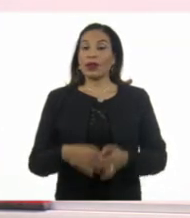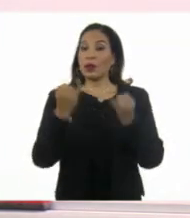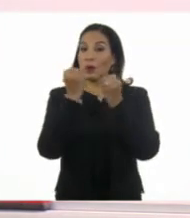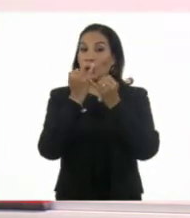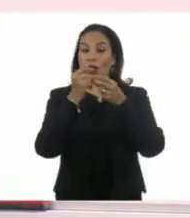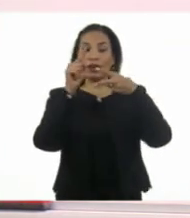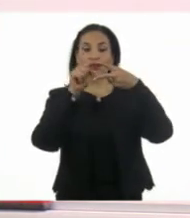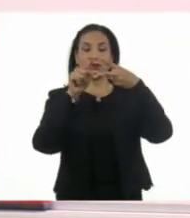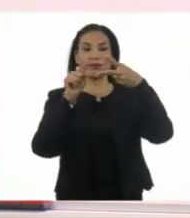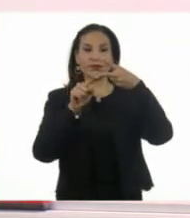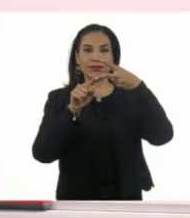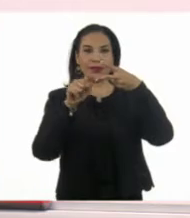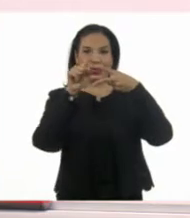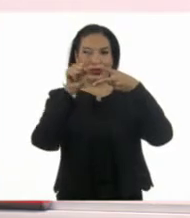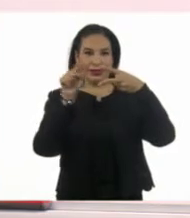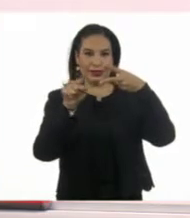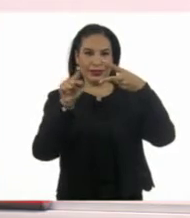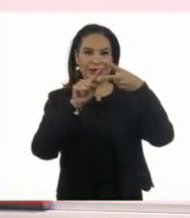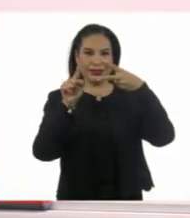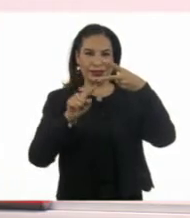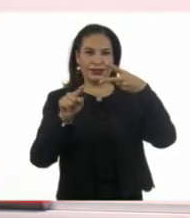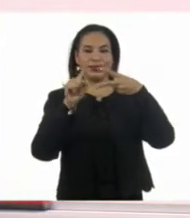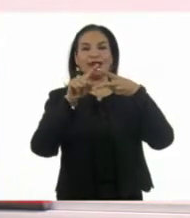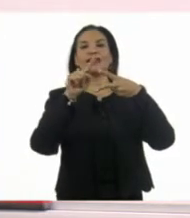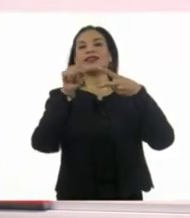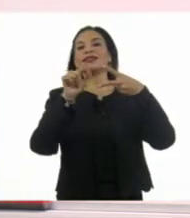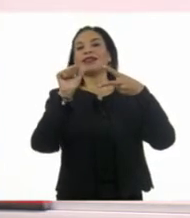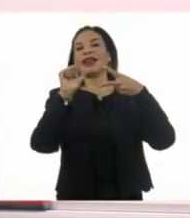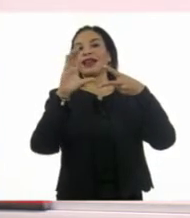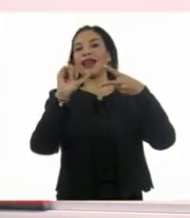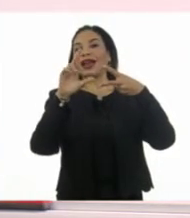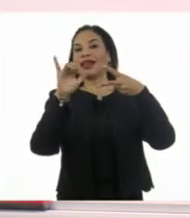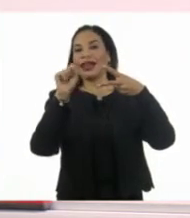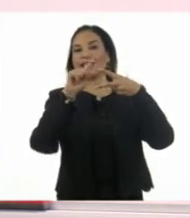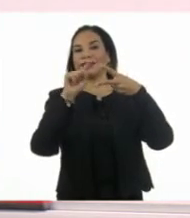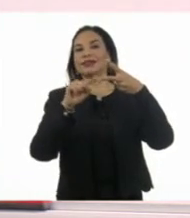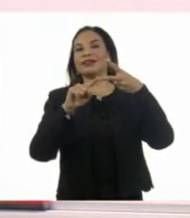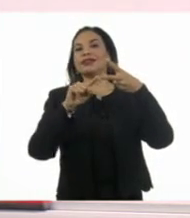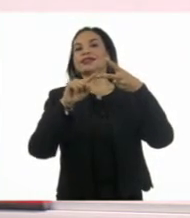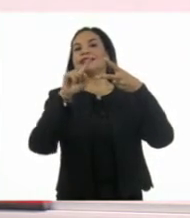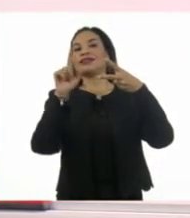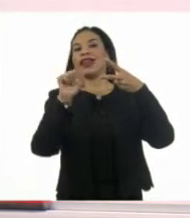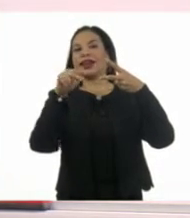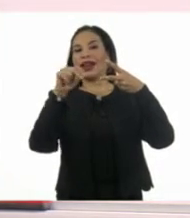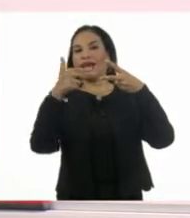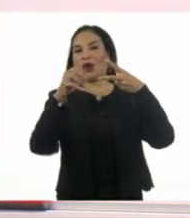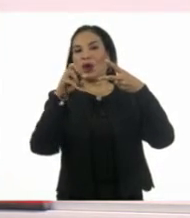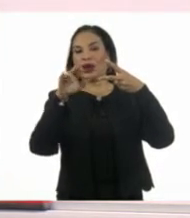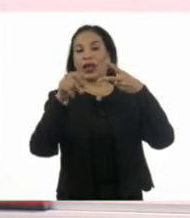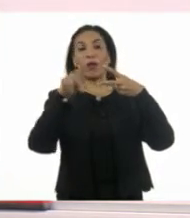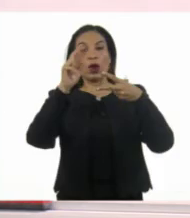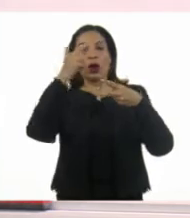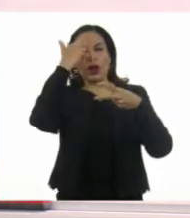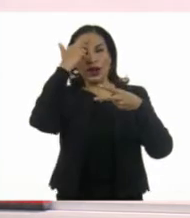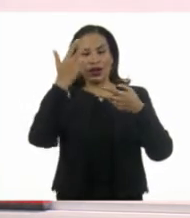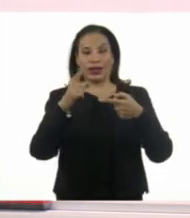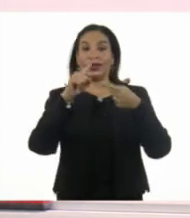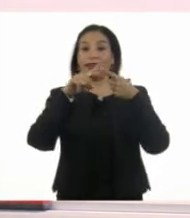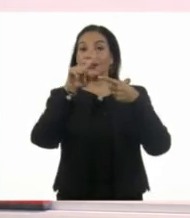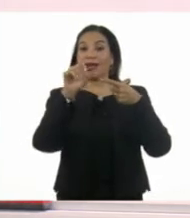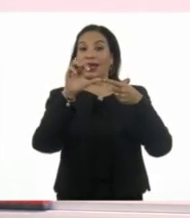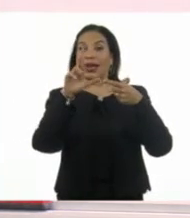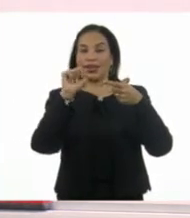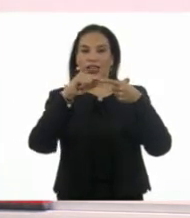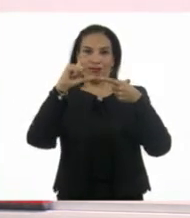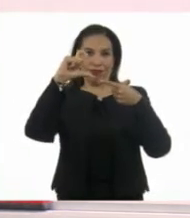Empiezan igual, Zacarías y zanahoria. Ah, nada más que recordamos que Zacarías